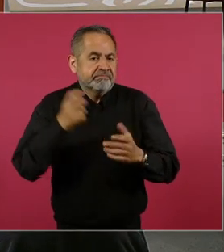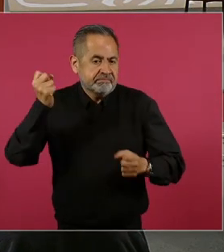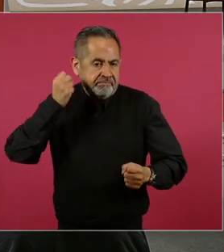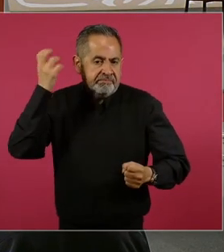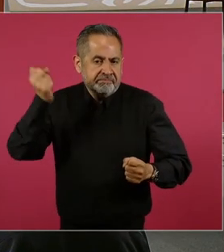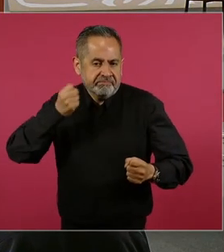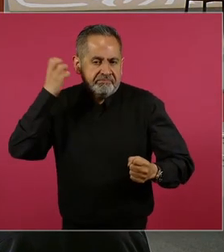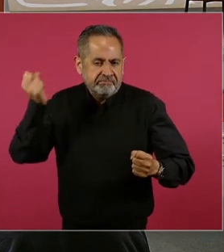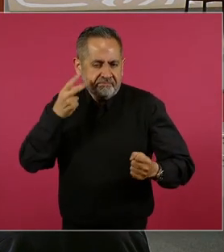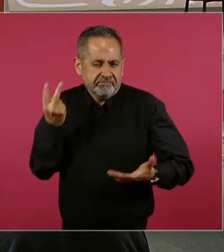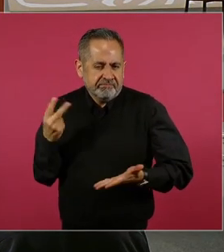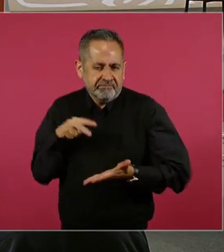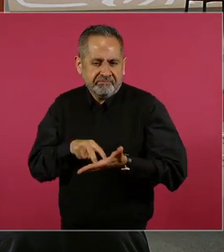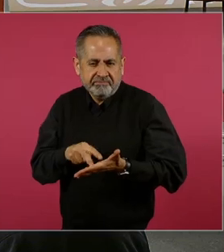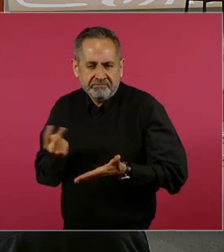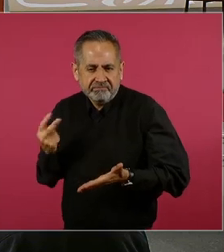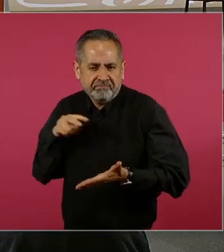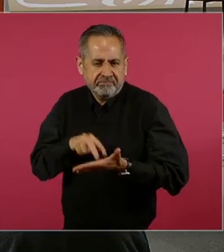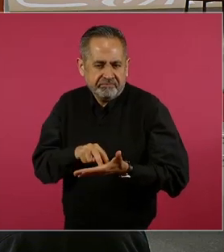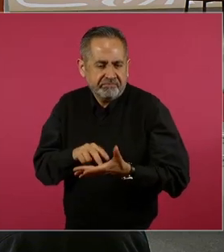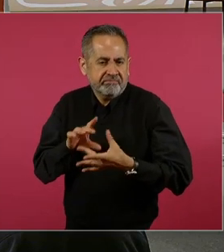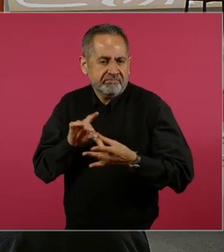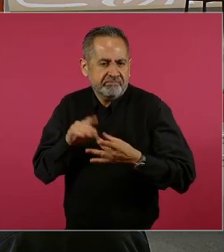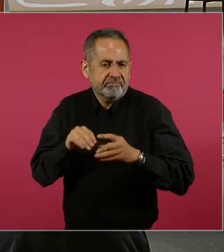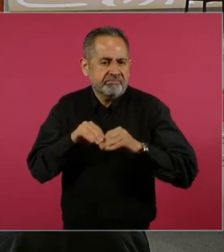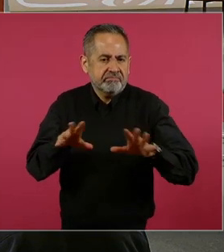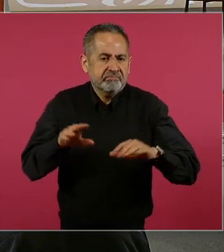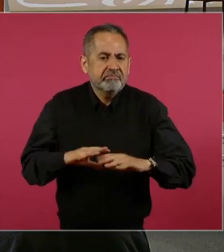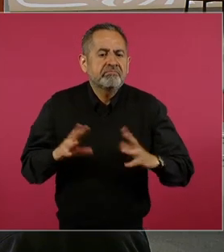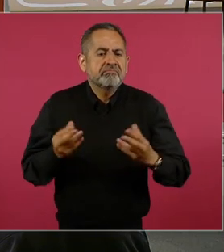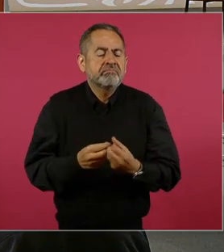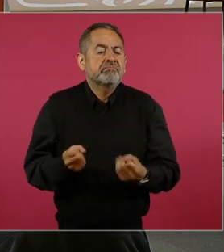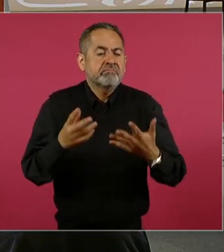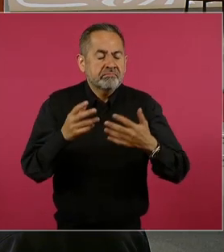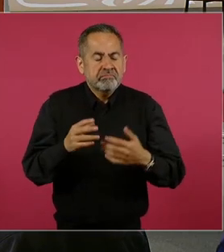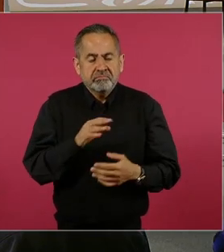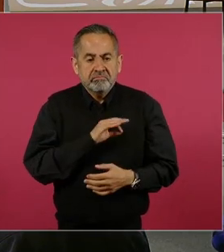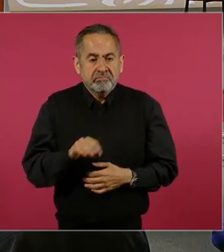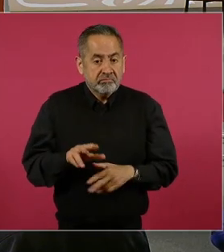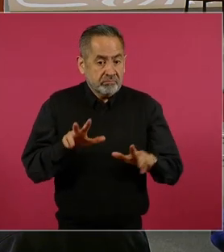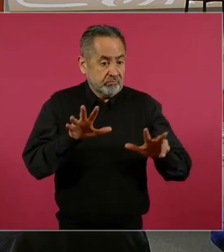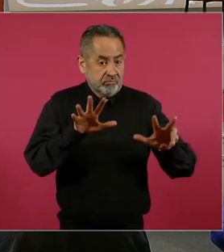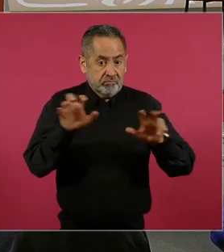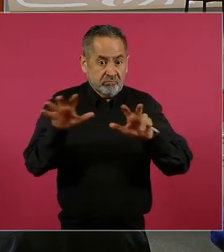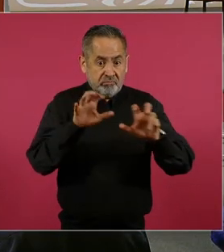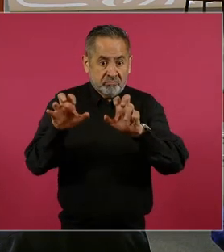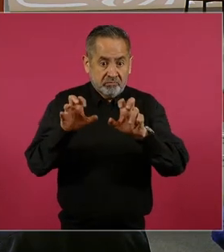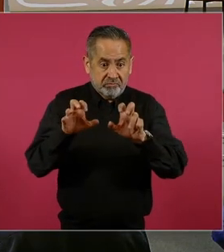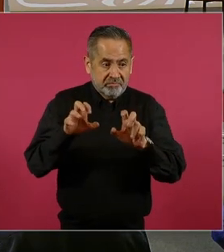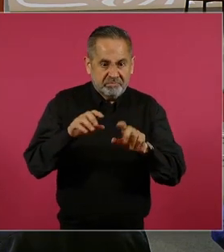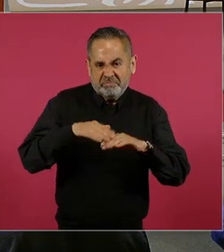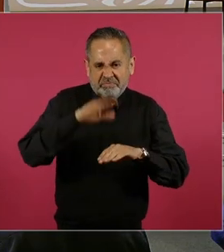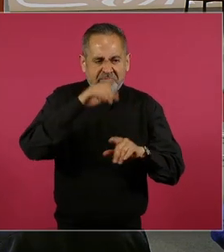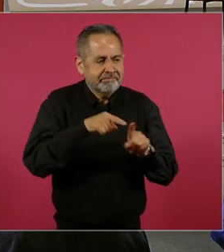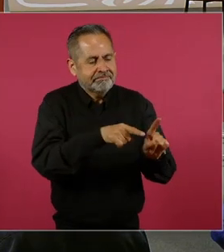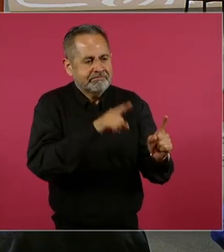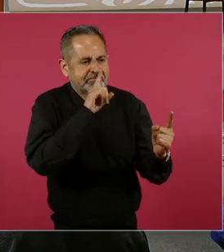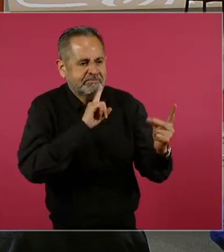prensa del presidente Andrés Manuel López Obrador. Se han hecho más de 800 desmentidos y se han